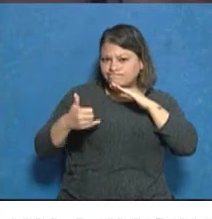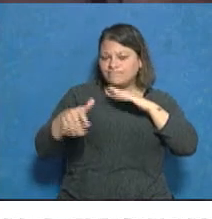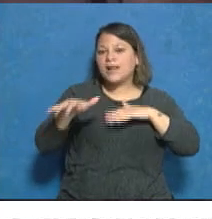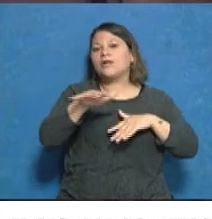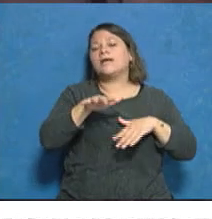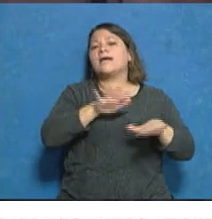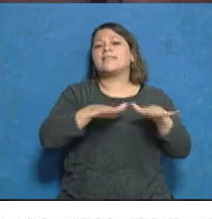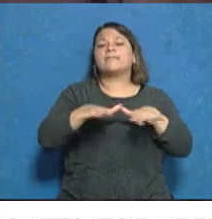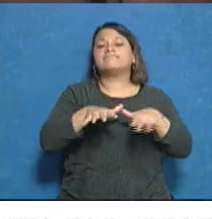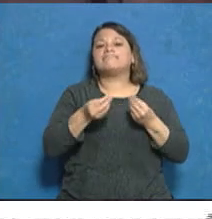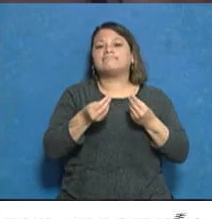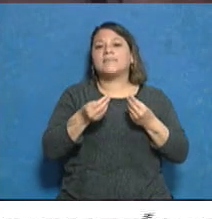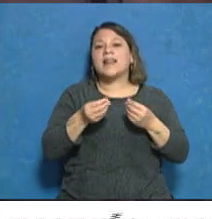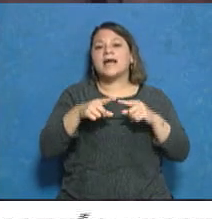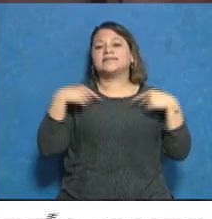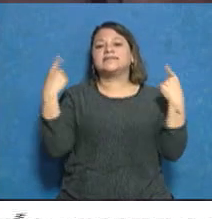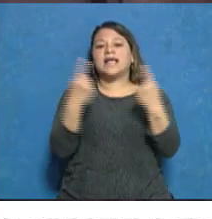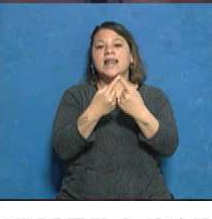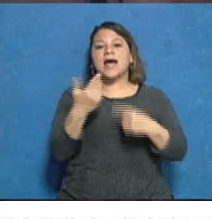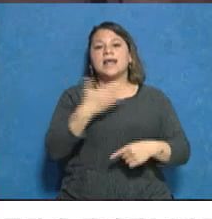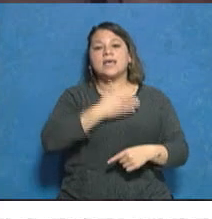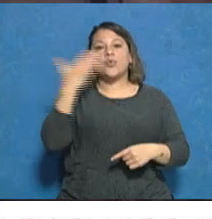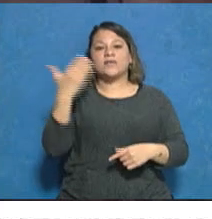sala de audiencias en estos momentos.